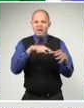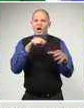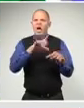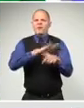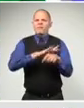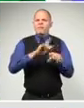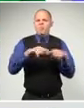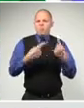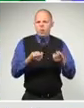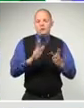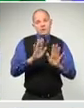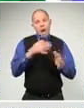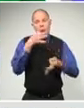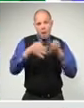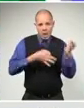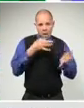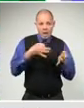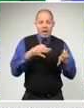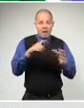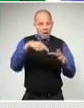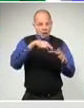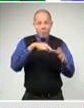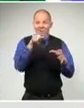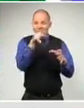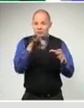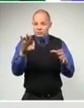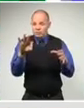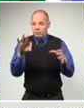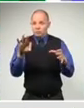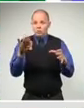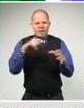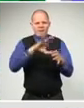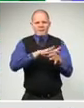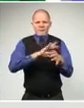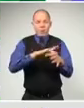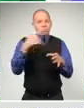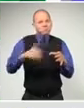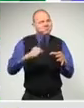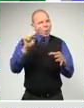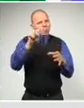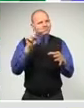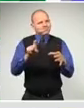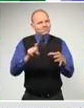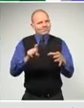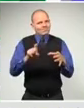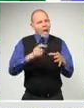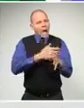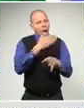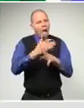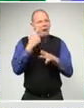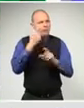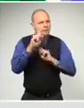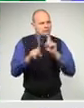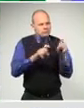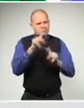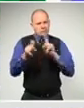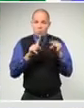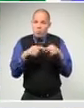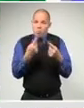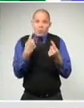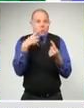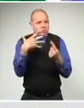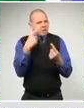pacientes que hasta el cierre del informe anoche a las 12 de la noche no se había podido